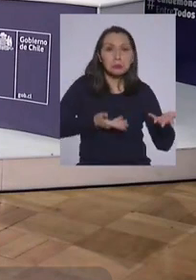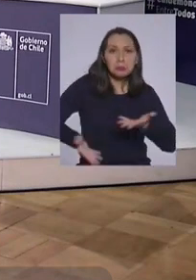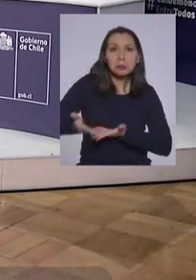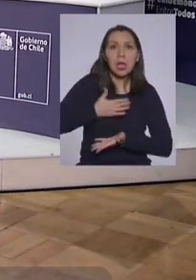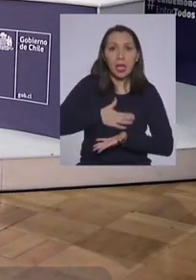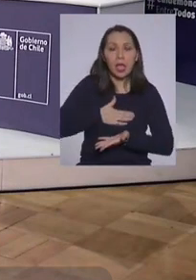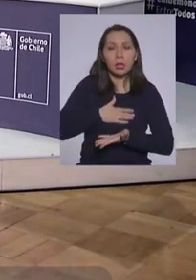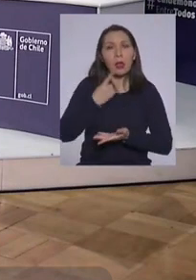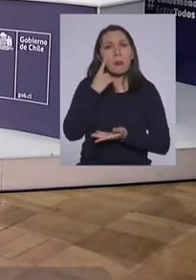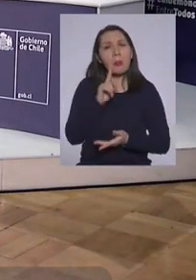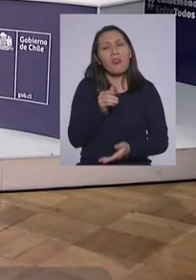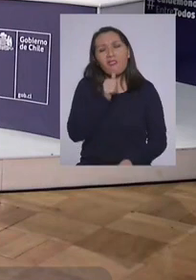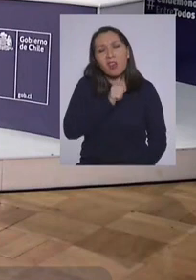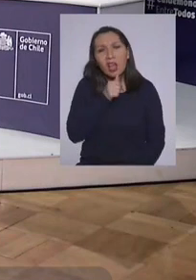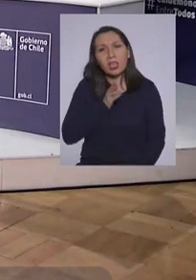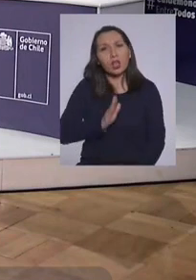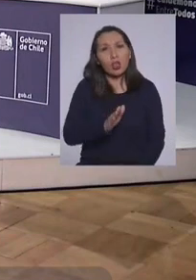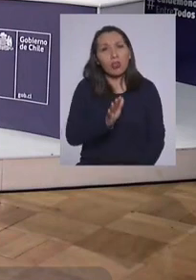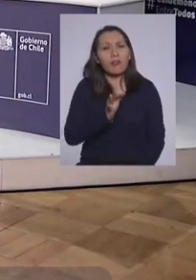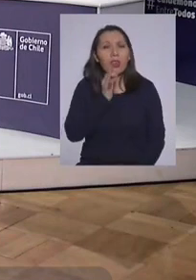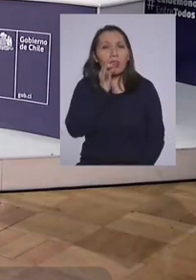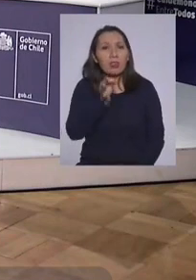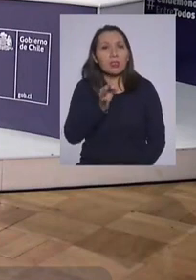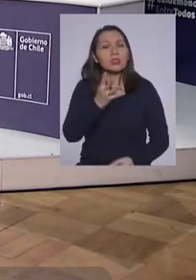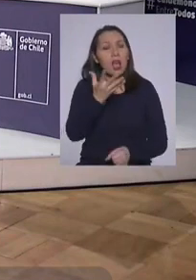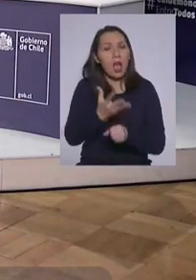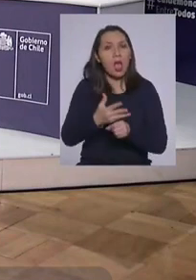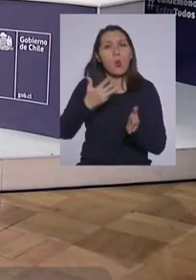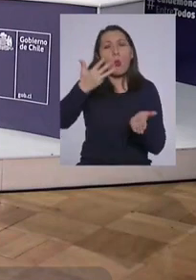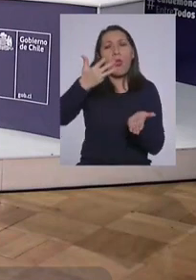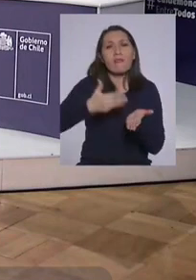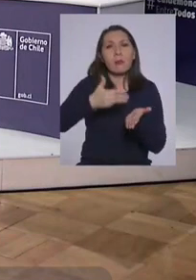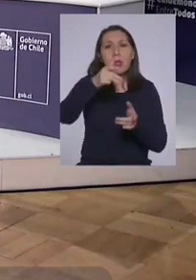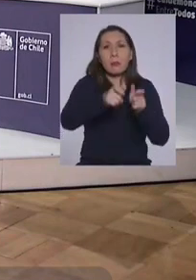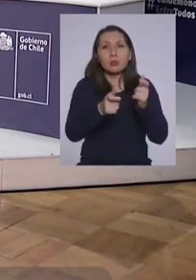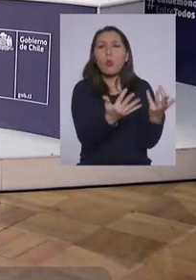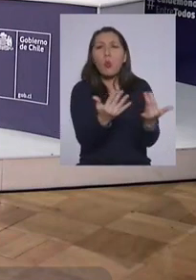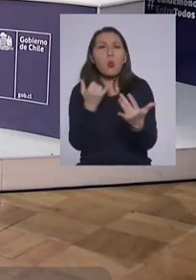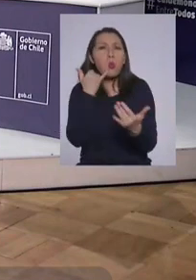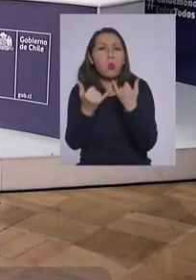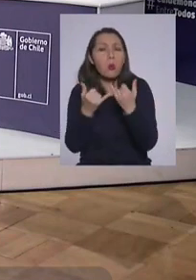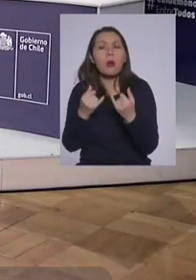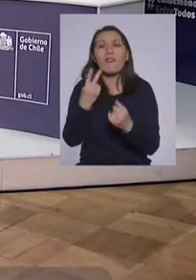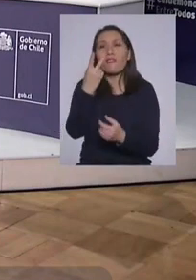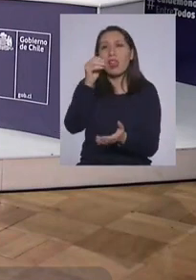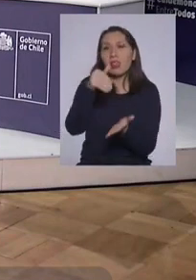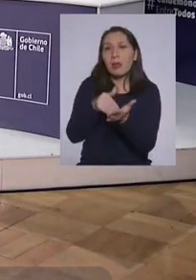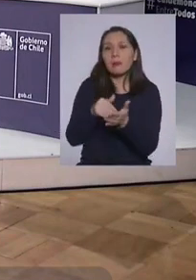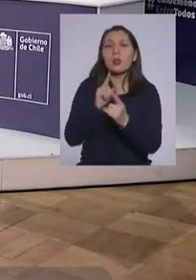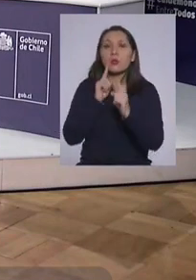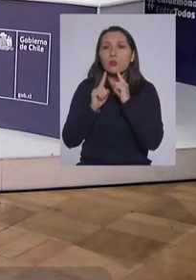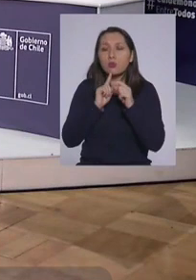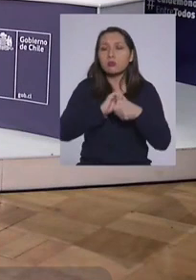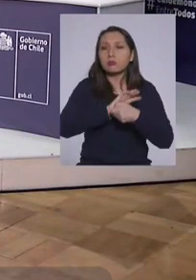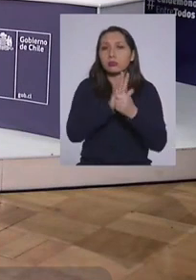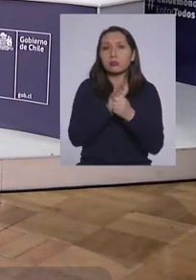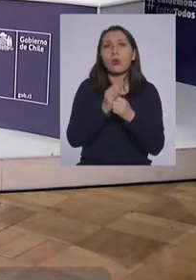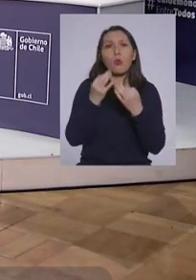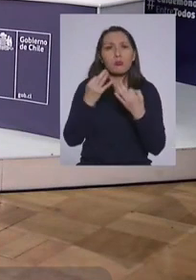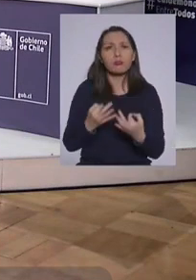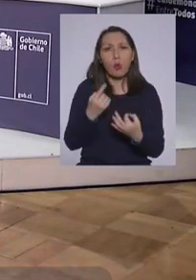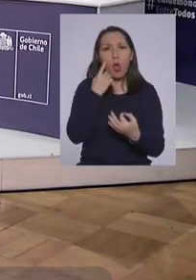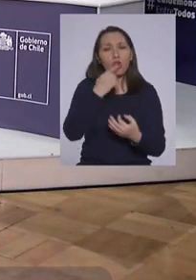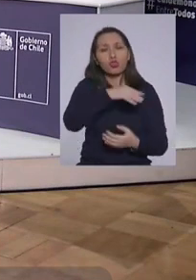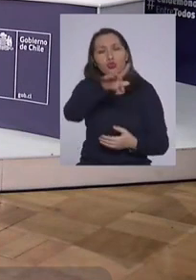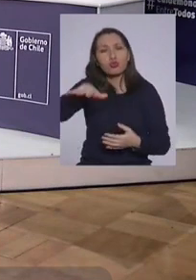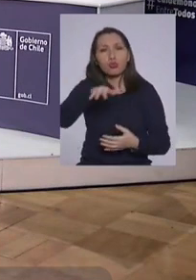diálogo, pero dice que aún falta, por ejemplo, contar con 9.000 trazadores, mantener los 20.000 test y ojalá poder avanzar en estándares e indicadores conocidos